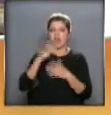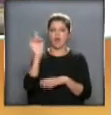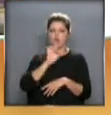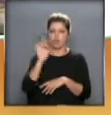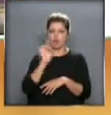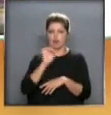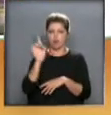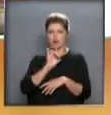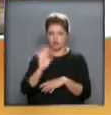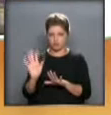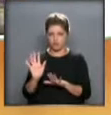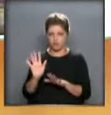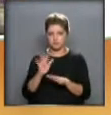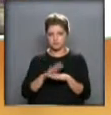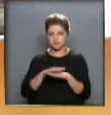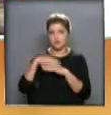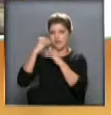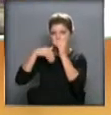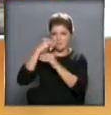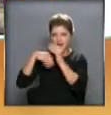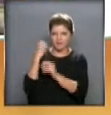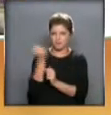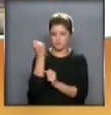no podemos vivir así la familia